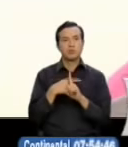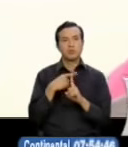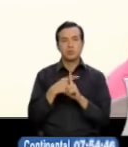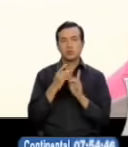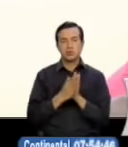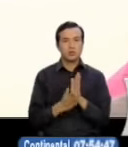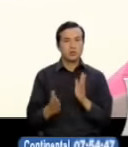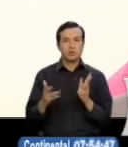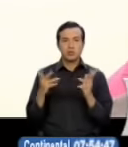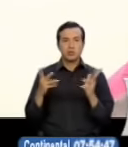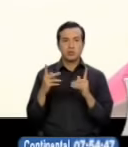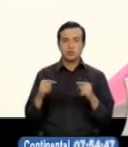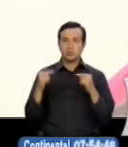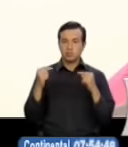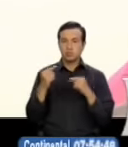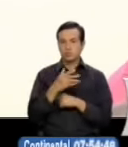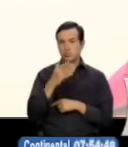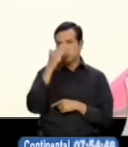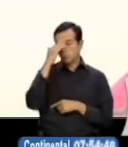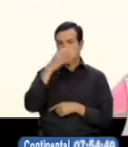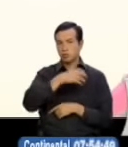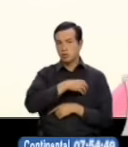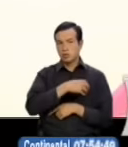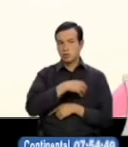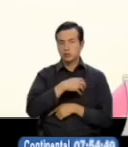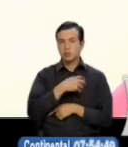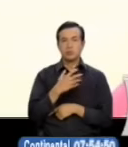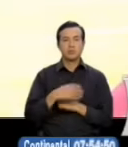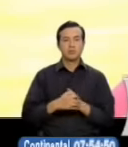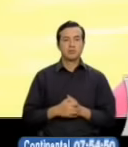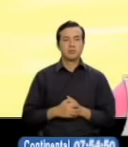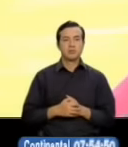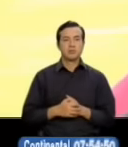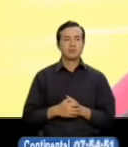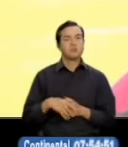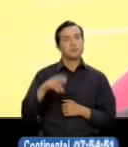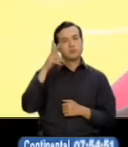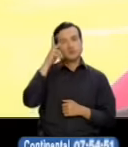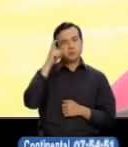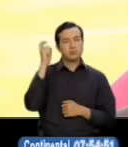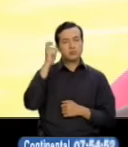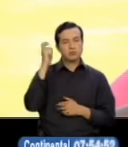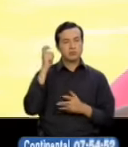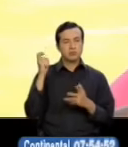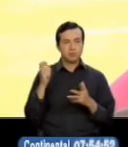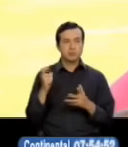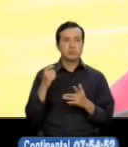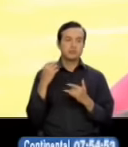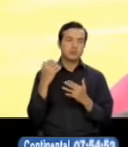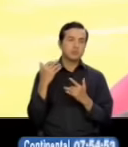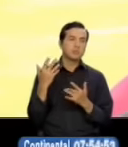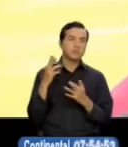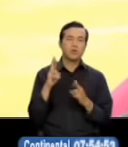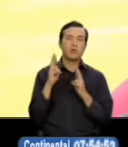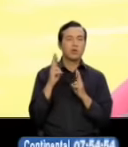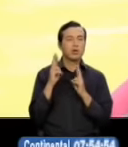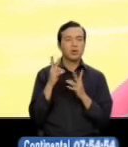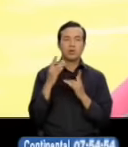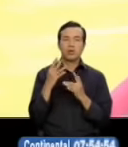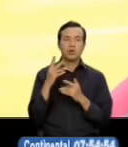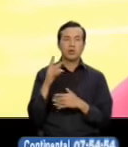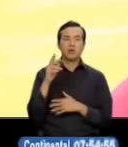gran rival que lo es Barcelona y nada, no, yo creo que estamos necesitando de punto y esperemos conseguirlo este